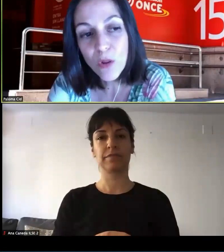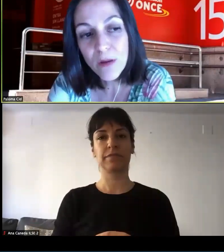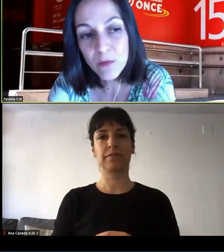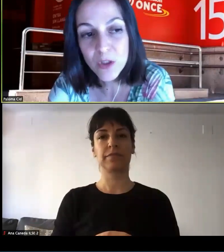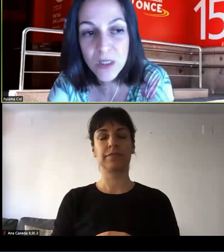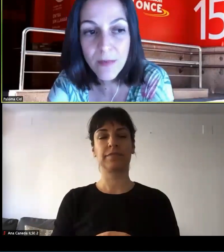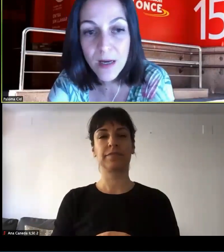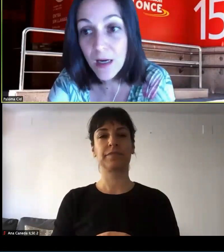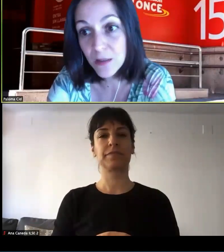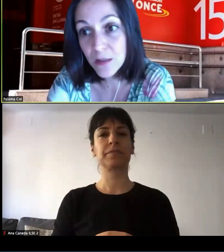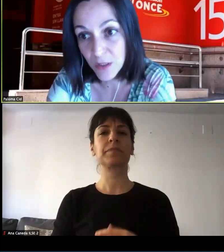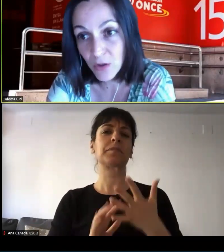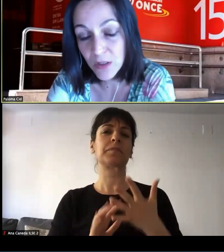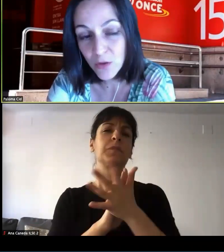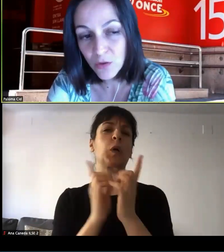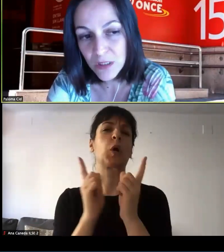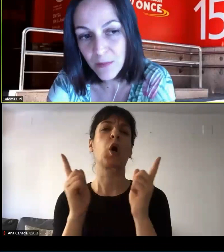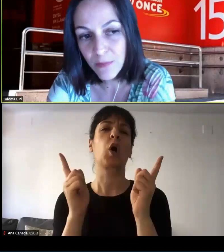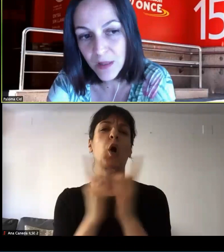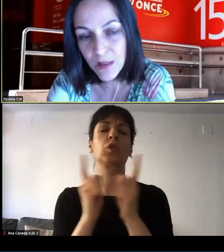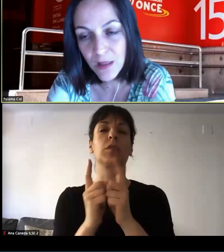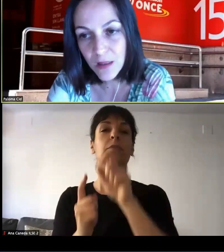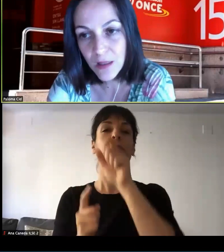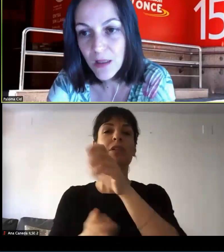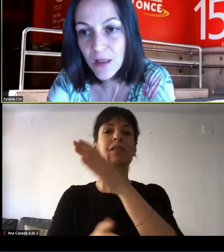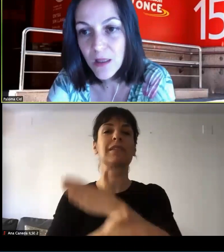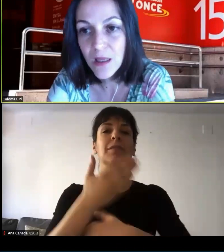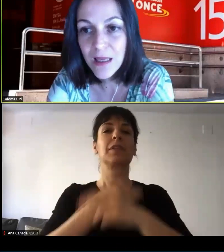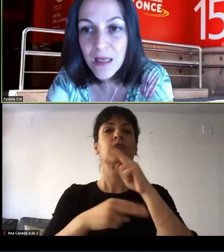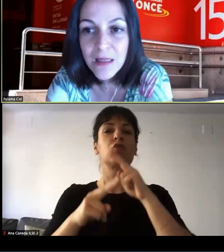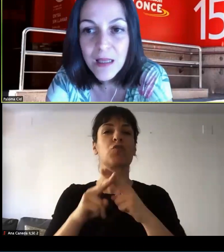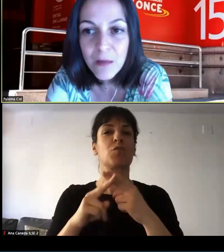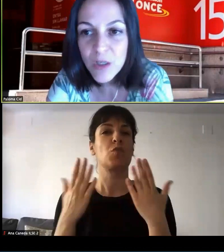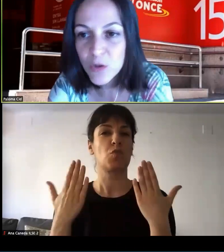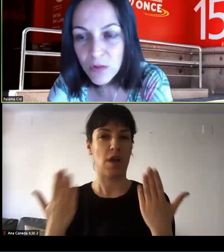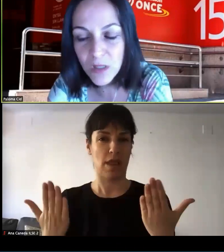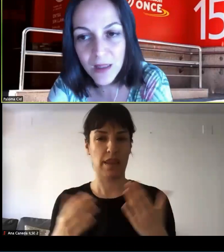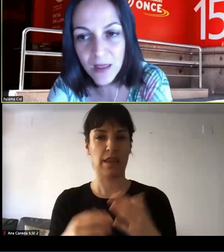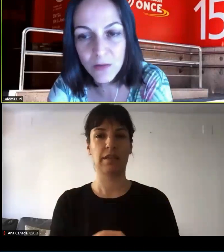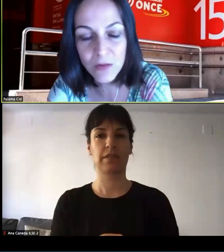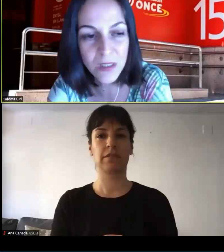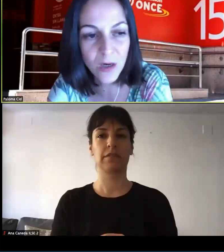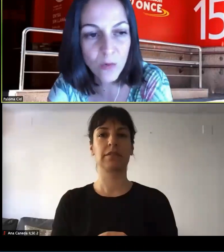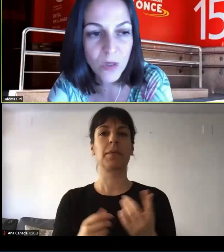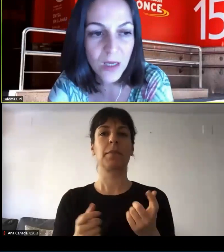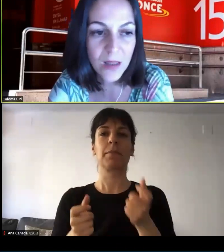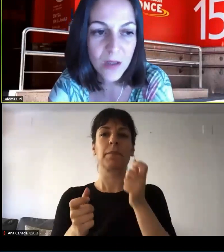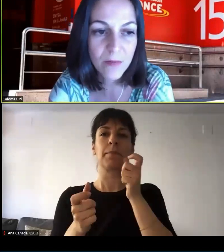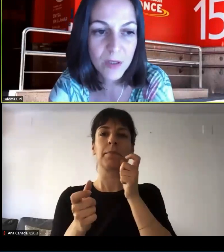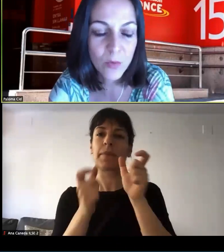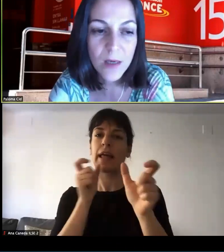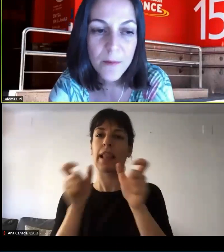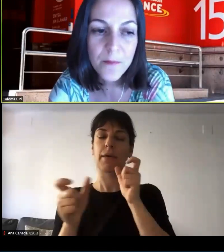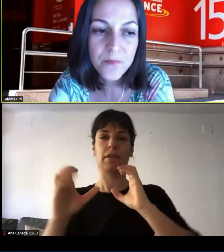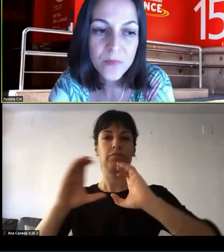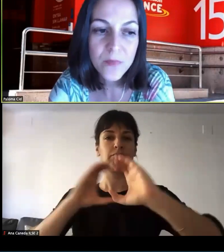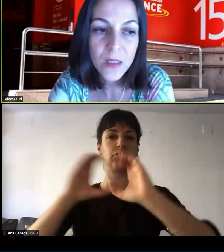cómo debemos llamar a las personas con discapacidad y qué términos utilizar en nuestra comunicación